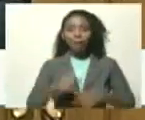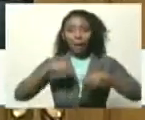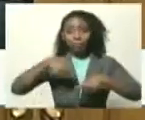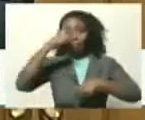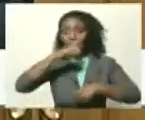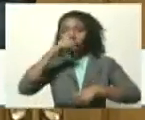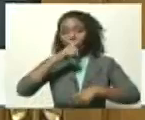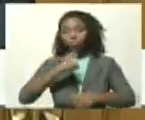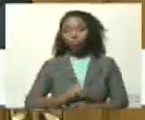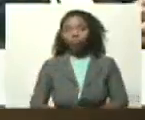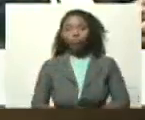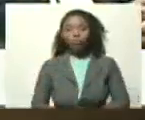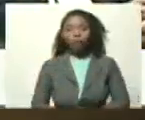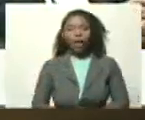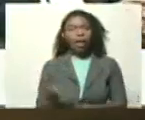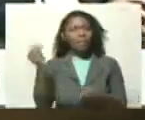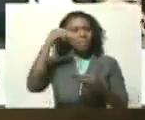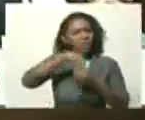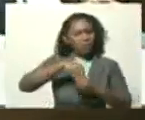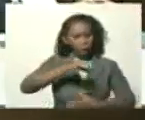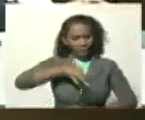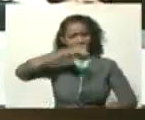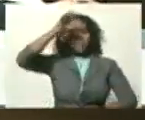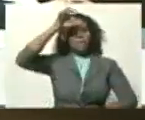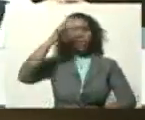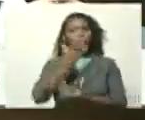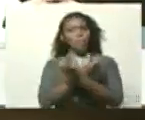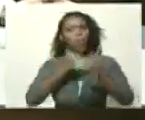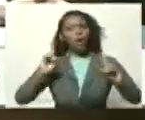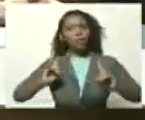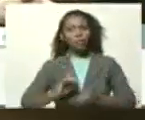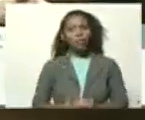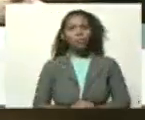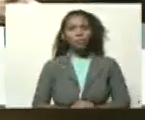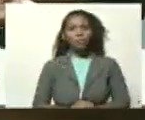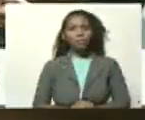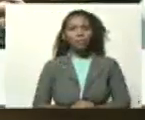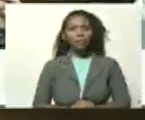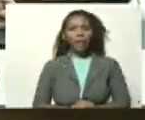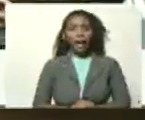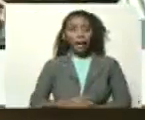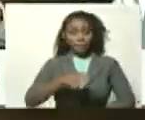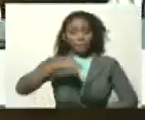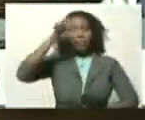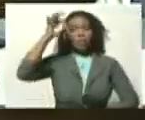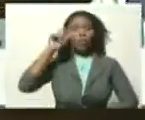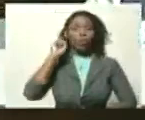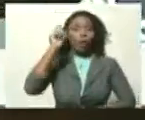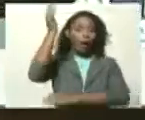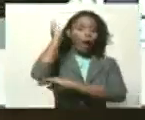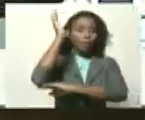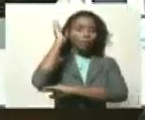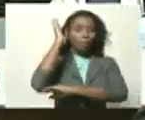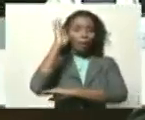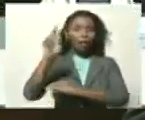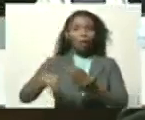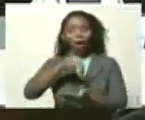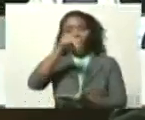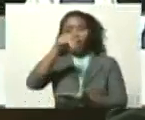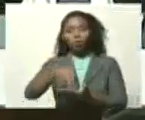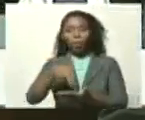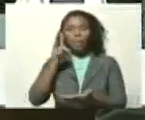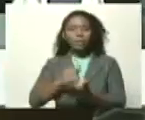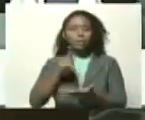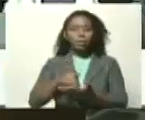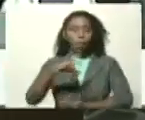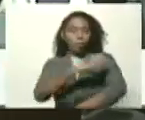año, dentro del espíritu democrático. El espíritu democrático de una asamblea nacional con presencia